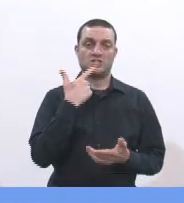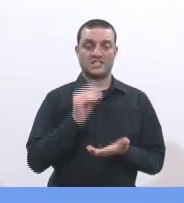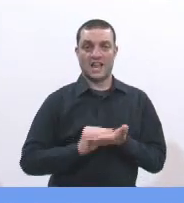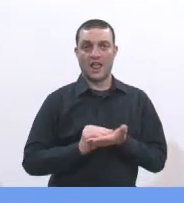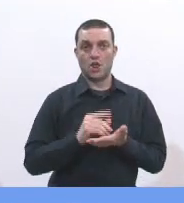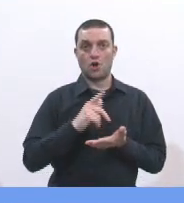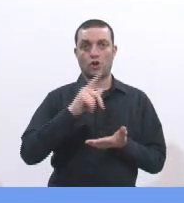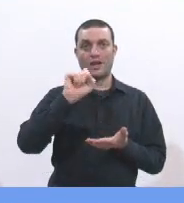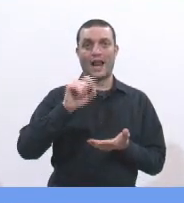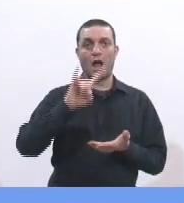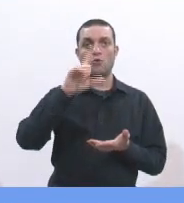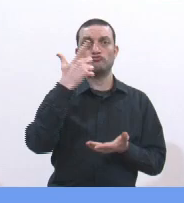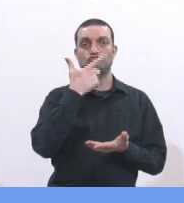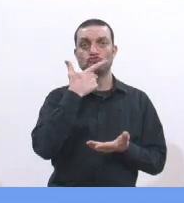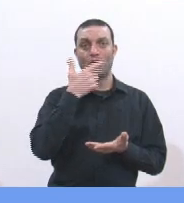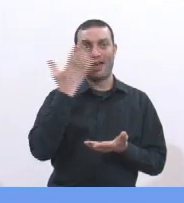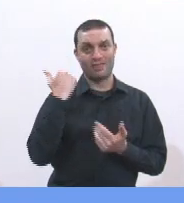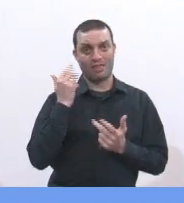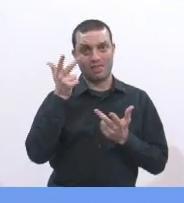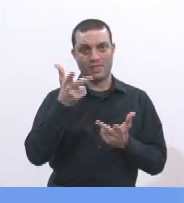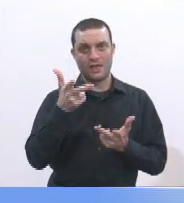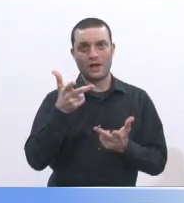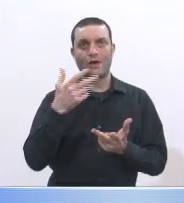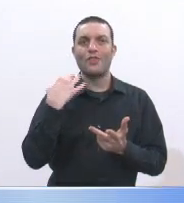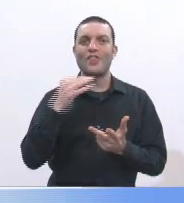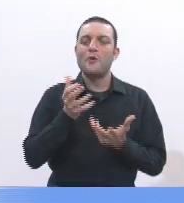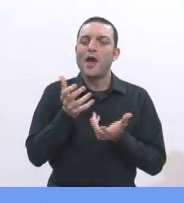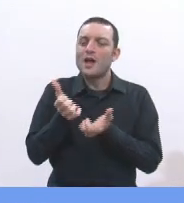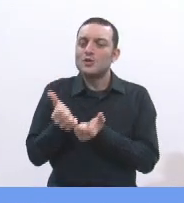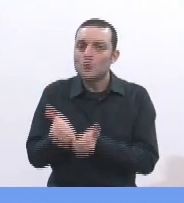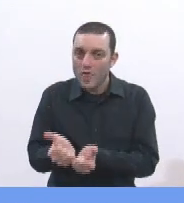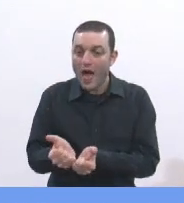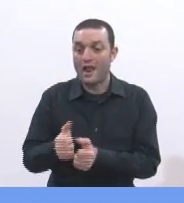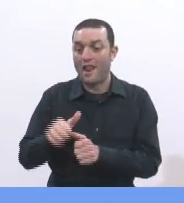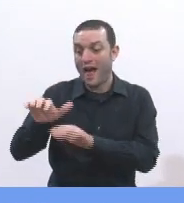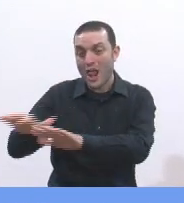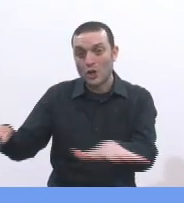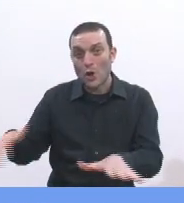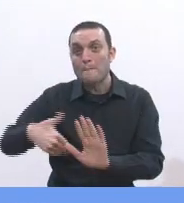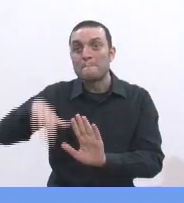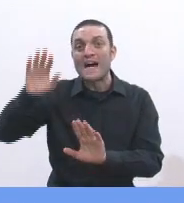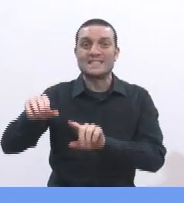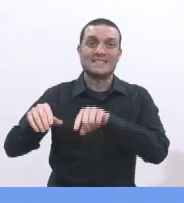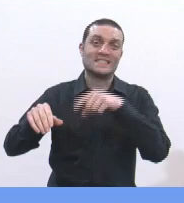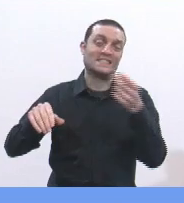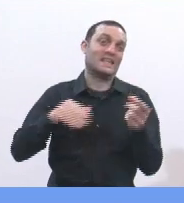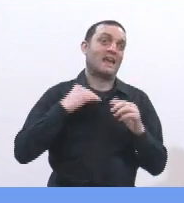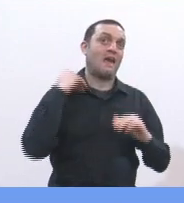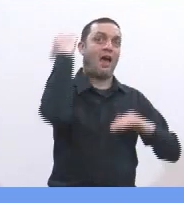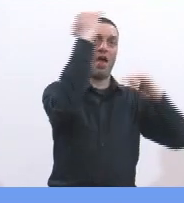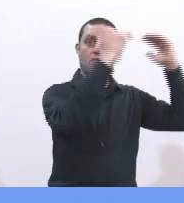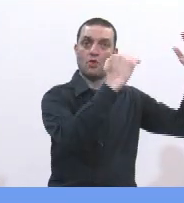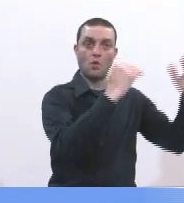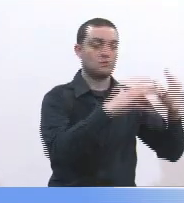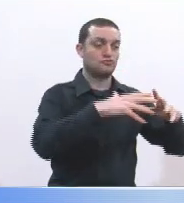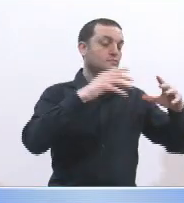qué hay que acompañar más a los chicos que a los grandes pero la limitación a